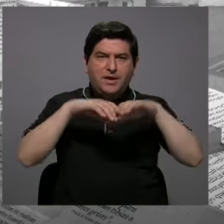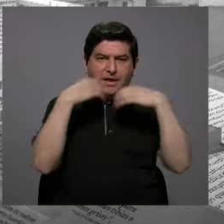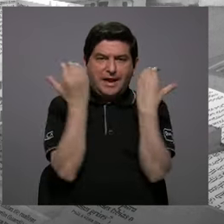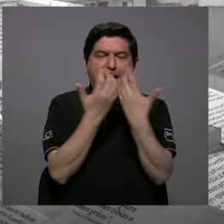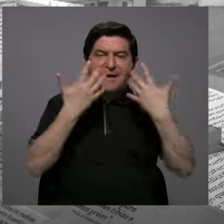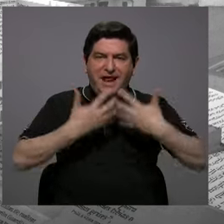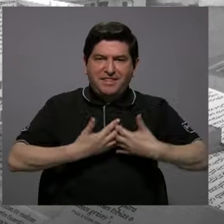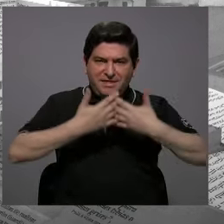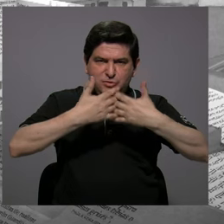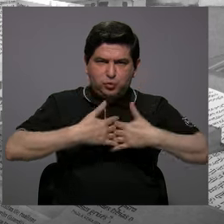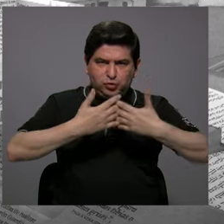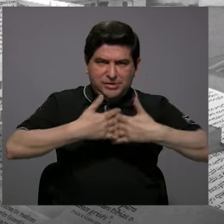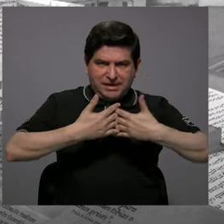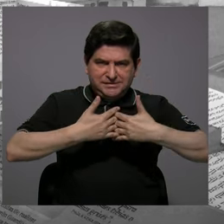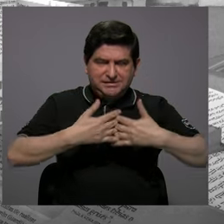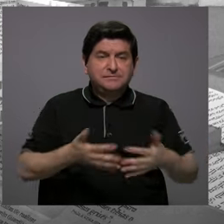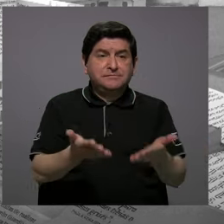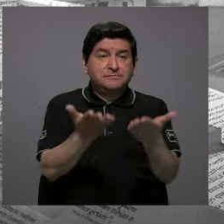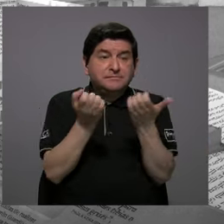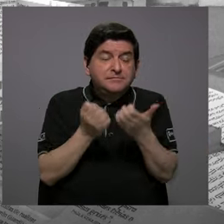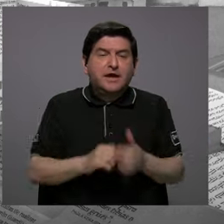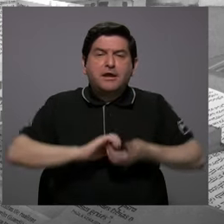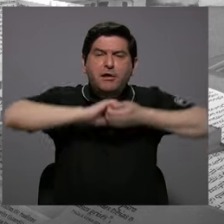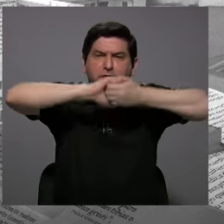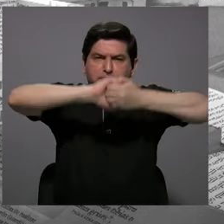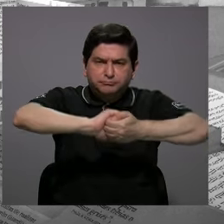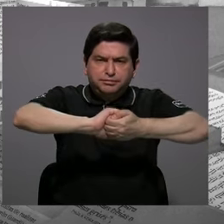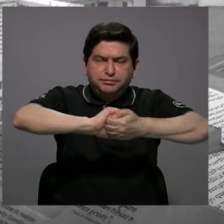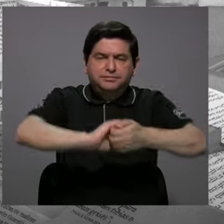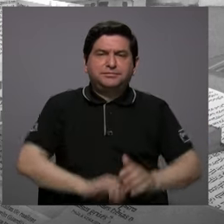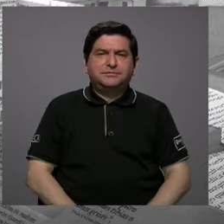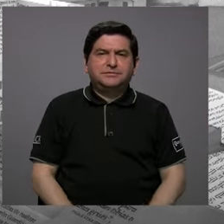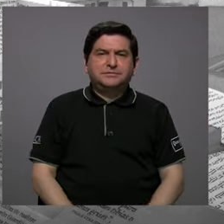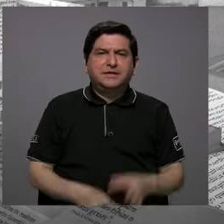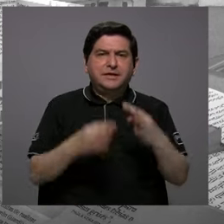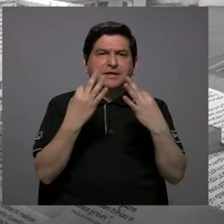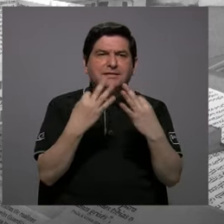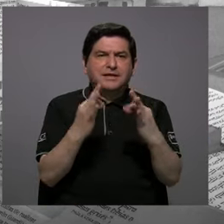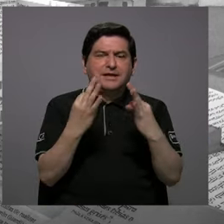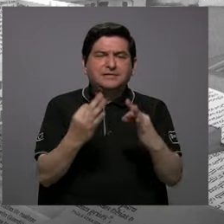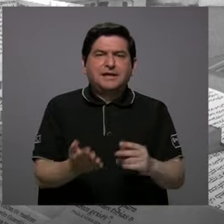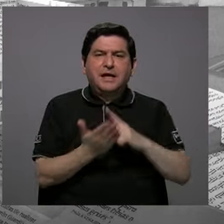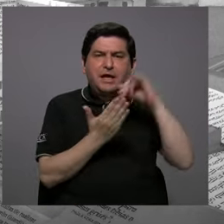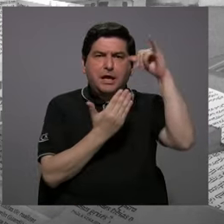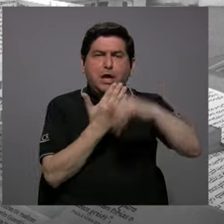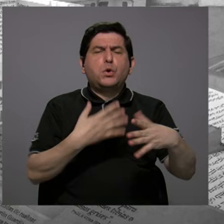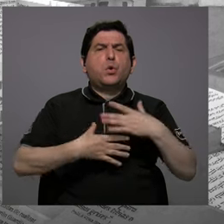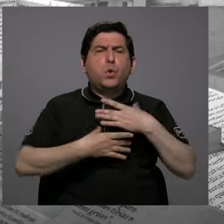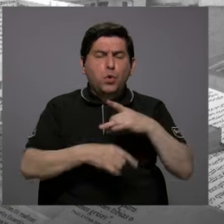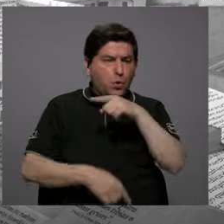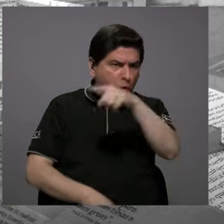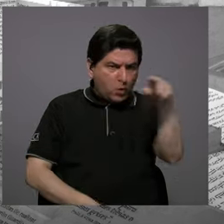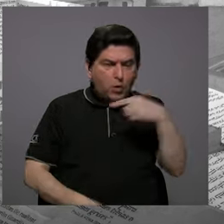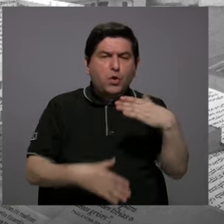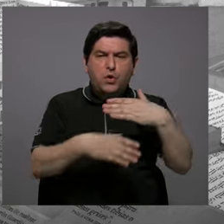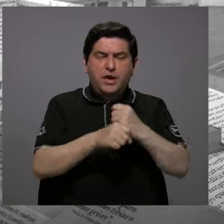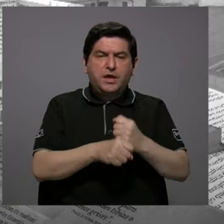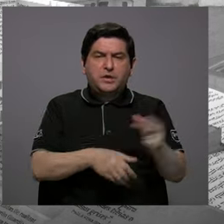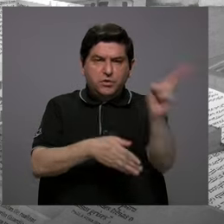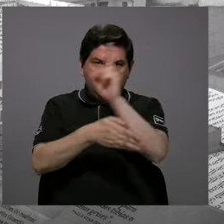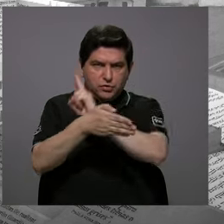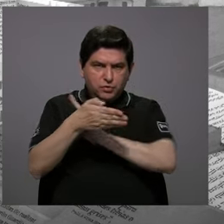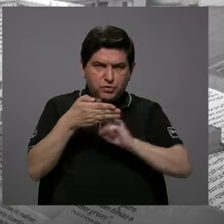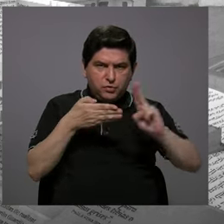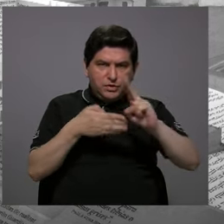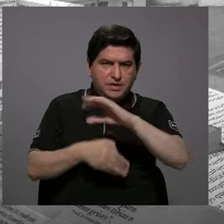industria la cual quisimos hacer una alianza vamos a generar un proyecto interesante con ellos entre la universidad